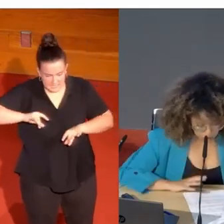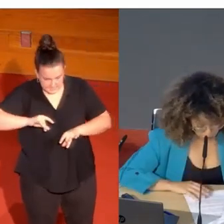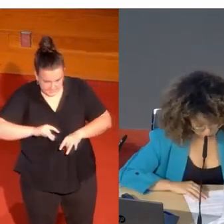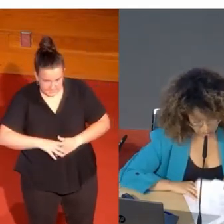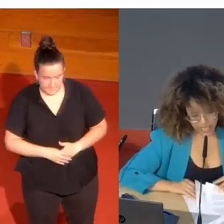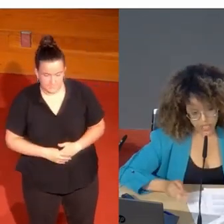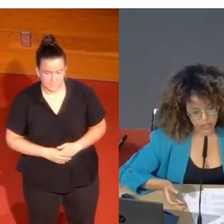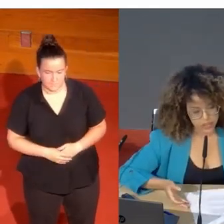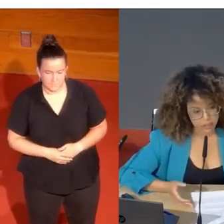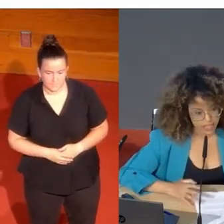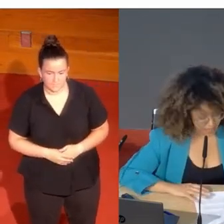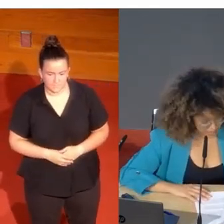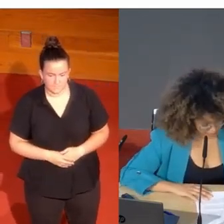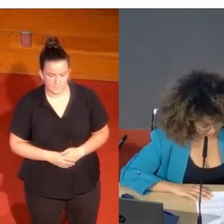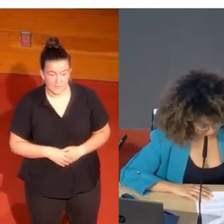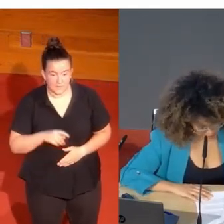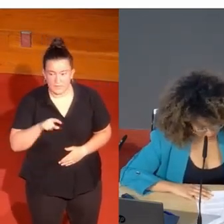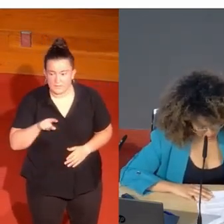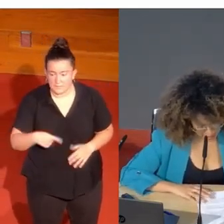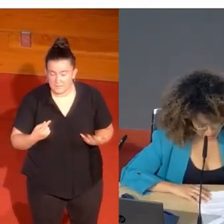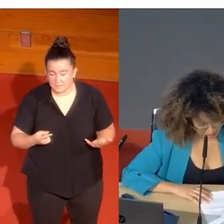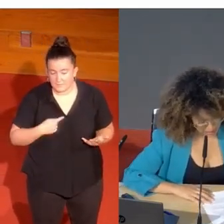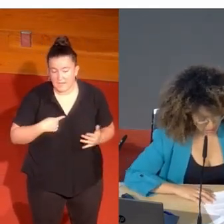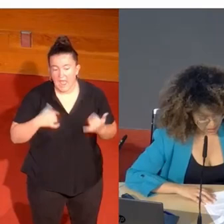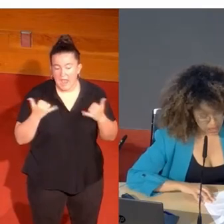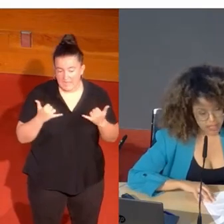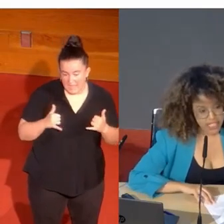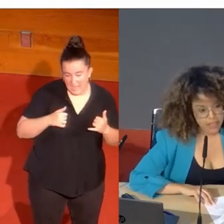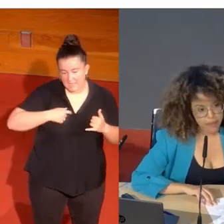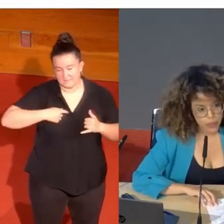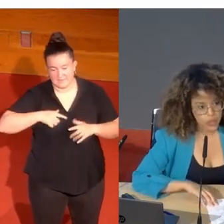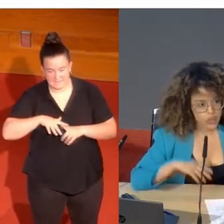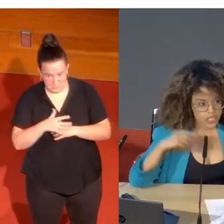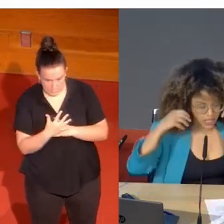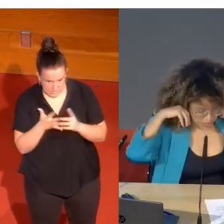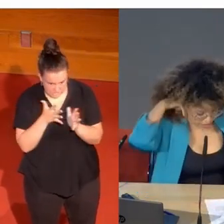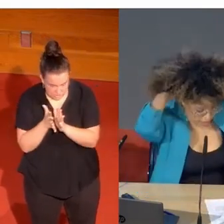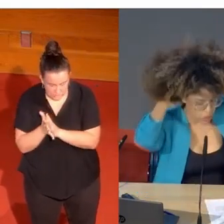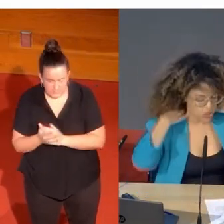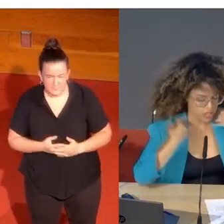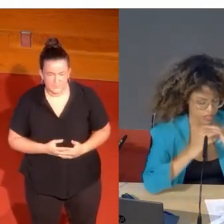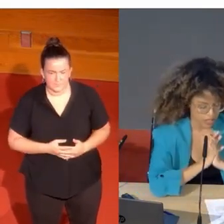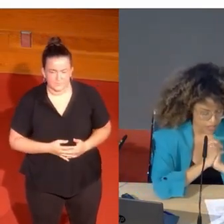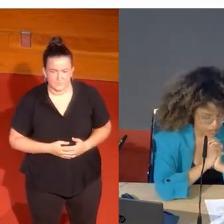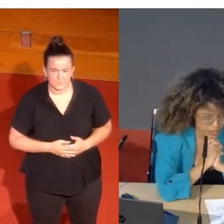tocar un poquito la situación también que hay en Argelia Es verdad que en Marruecos